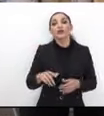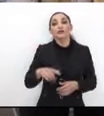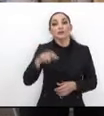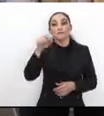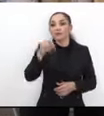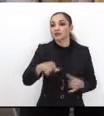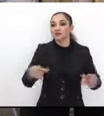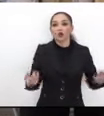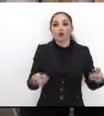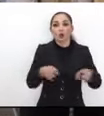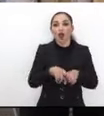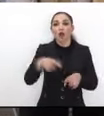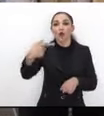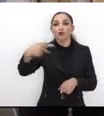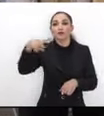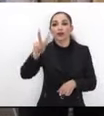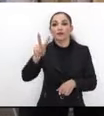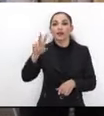una más en Mazatlán.